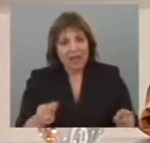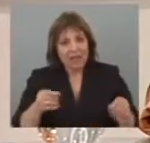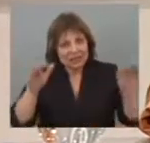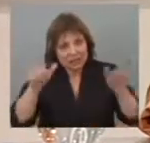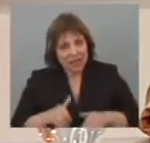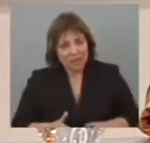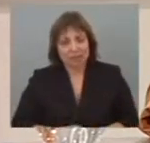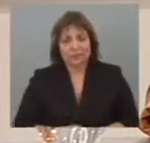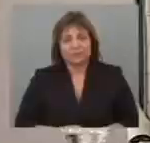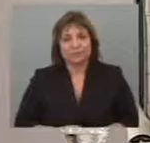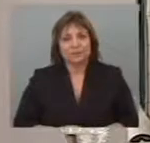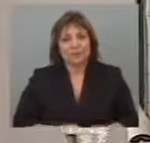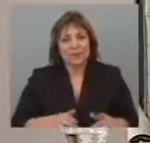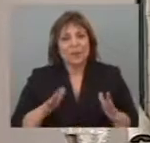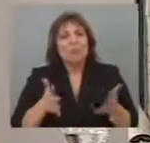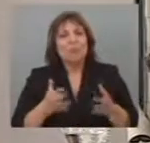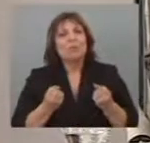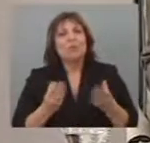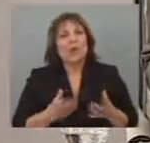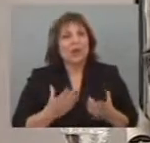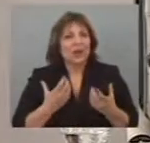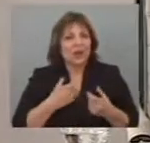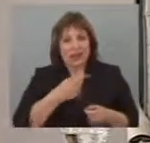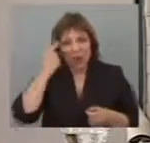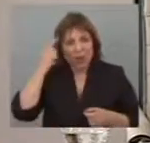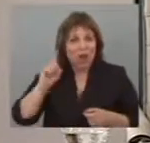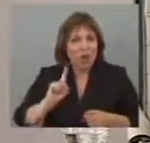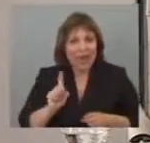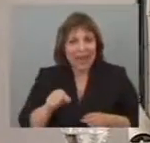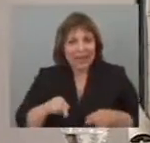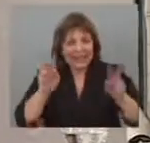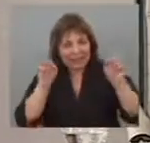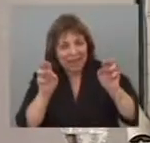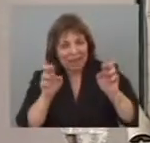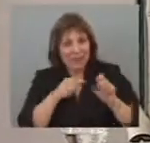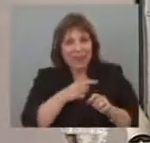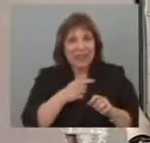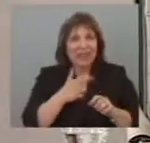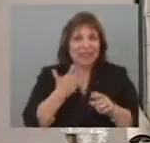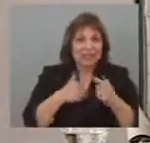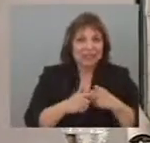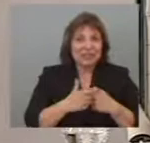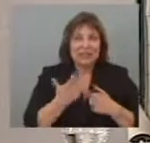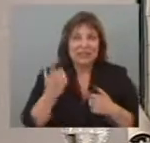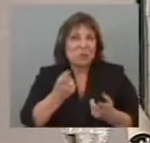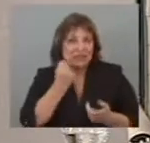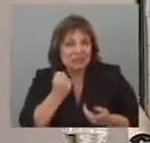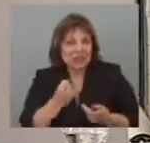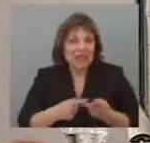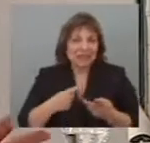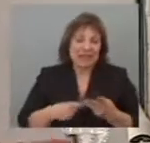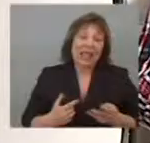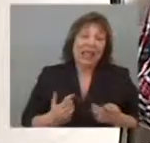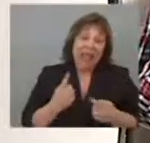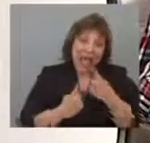convocados. Daniel, ¿será que no? Porque en el fondo no creen en esta temática, ¿no les resulta trascendente, importante? Sí,